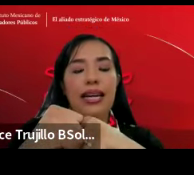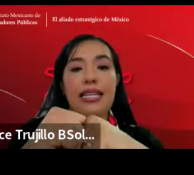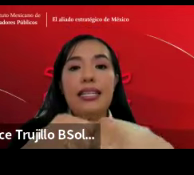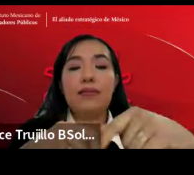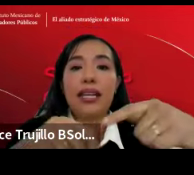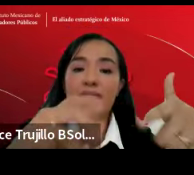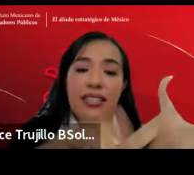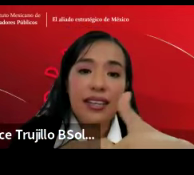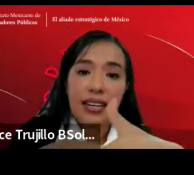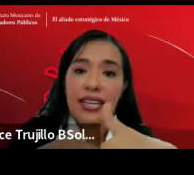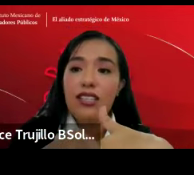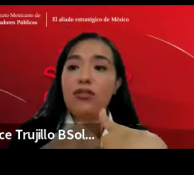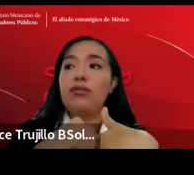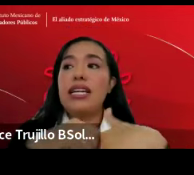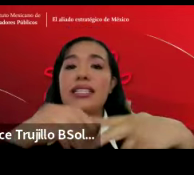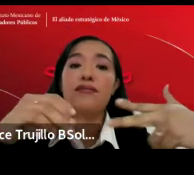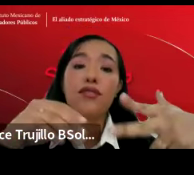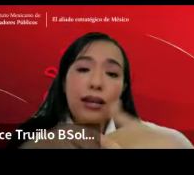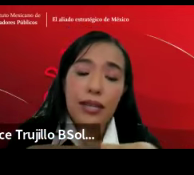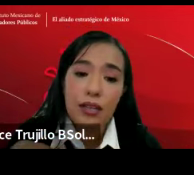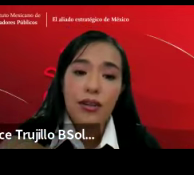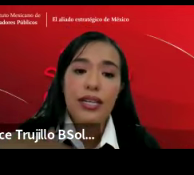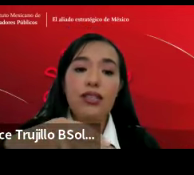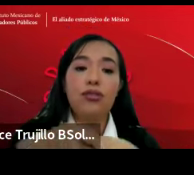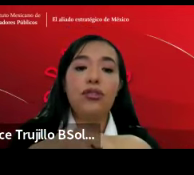perfiles, estas matrices de riesgos,